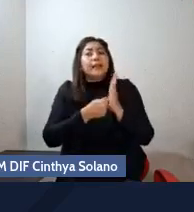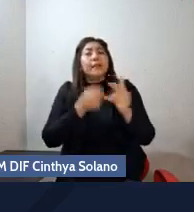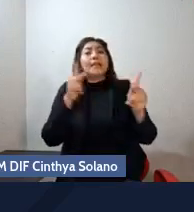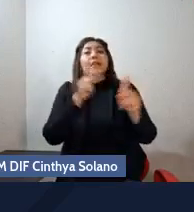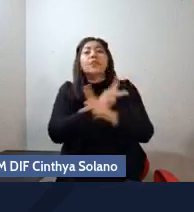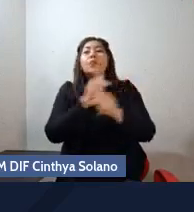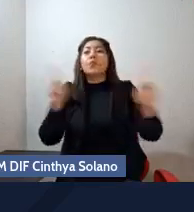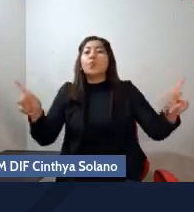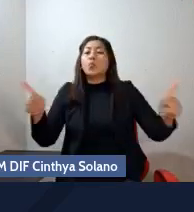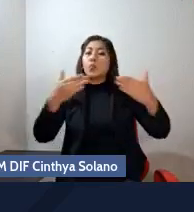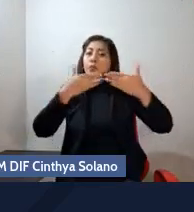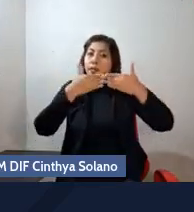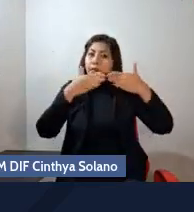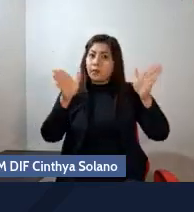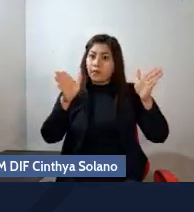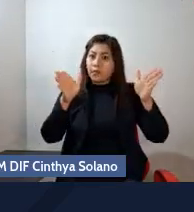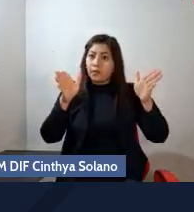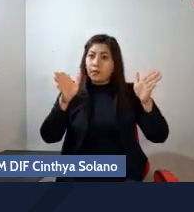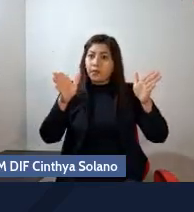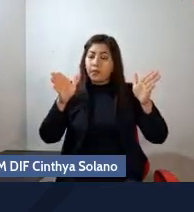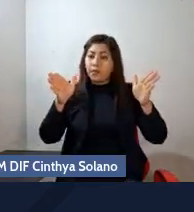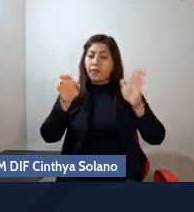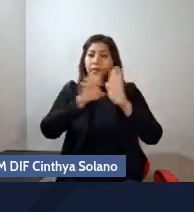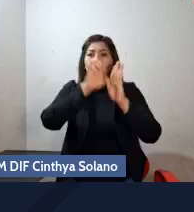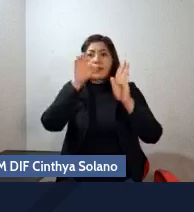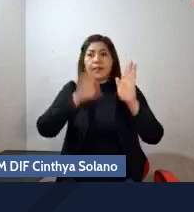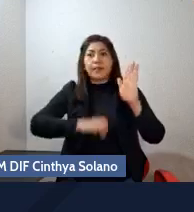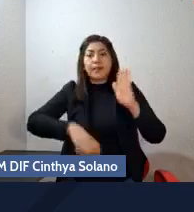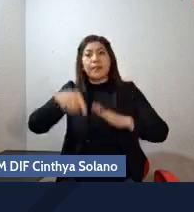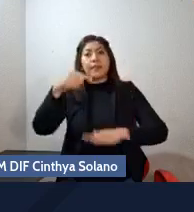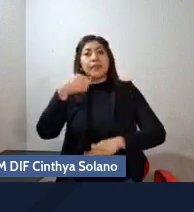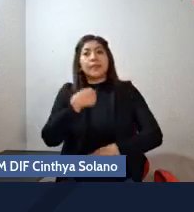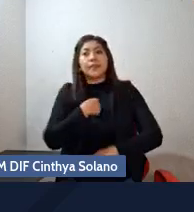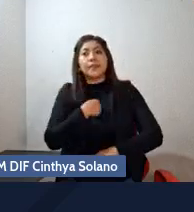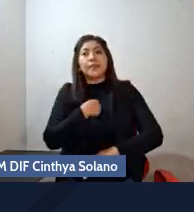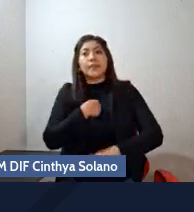yo hago una carta donde digo que